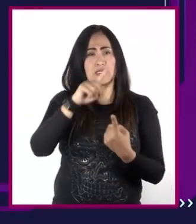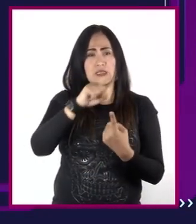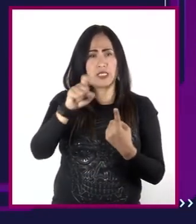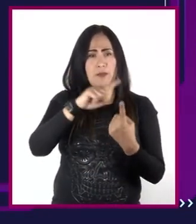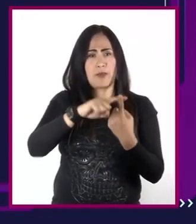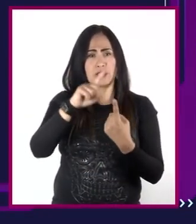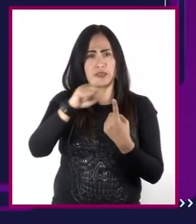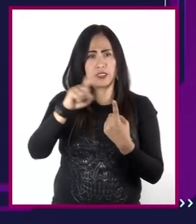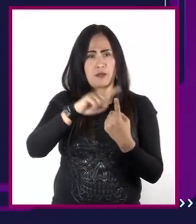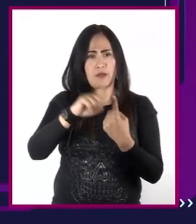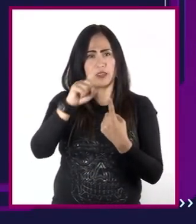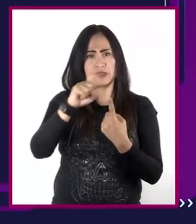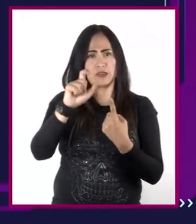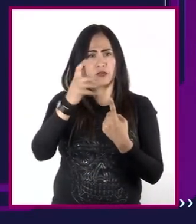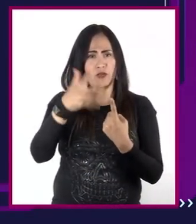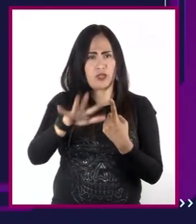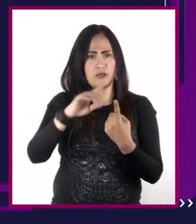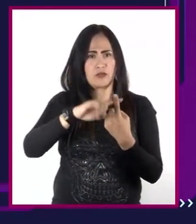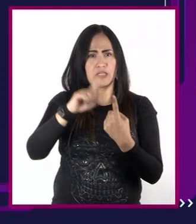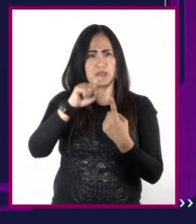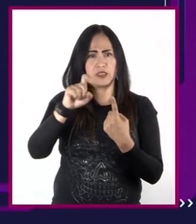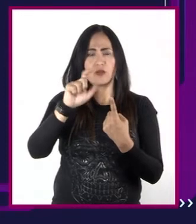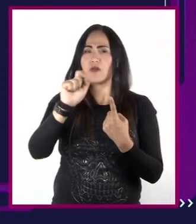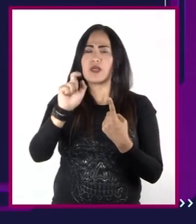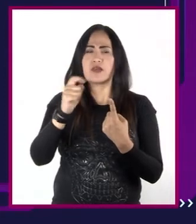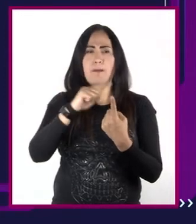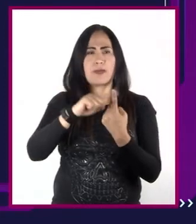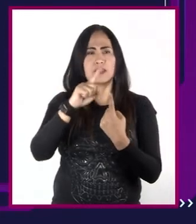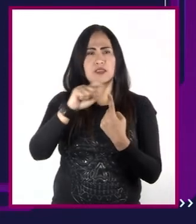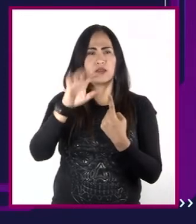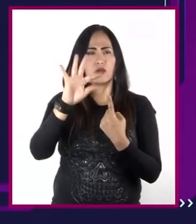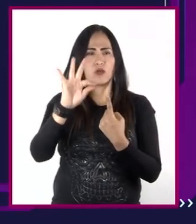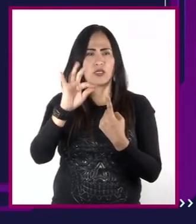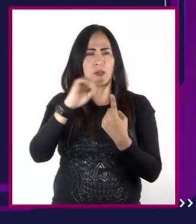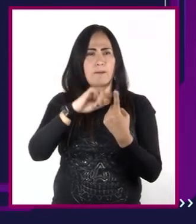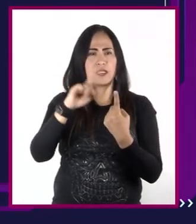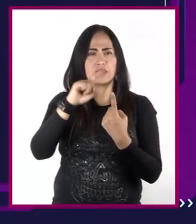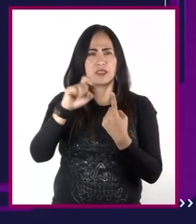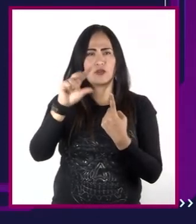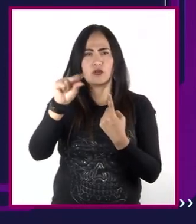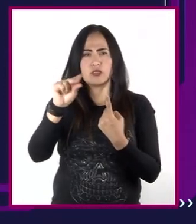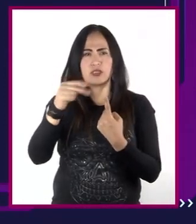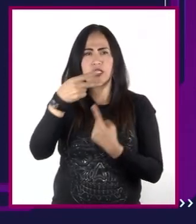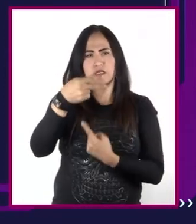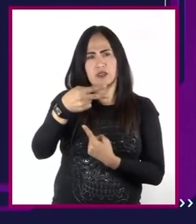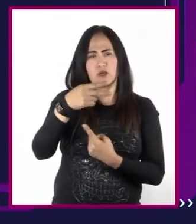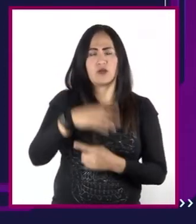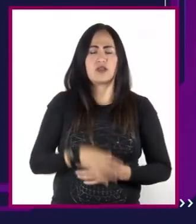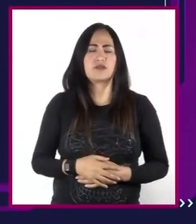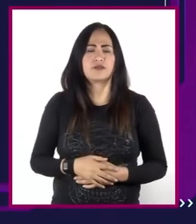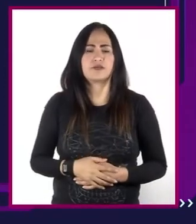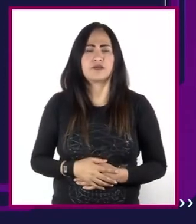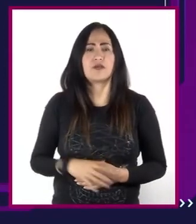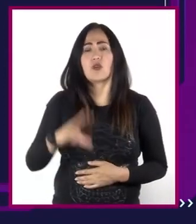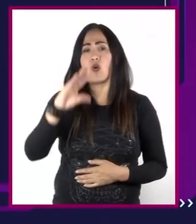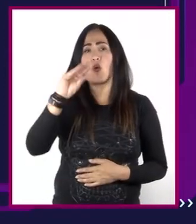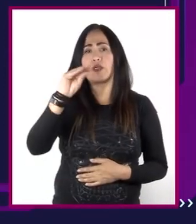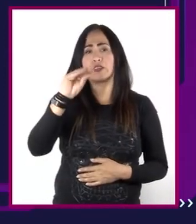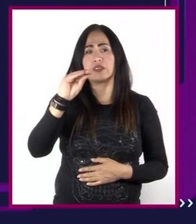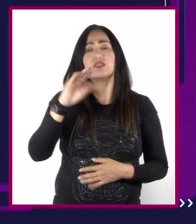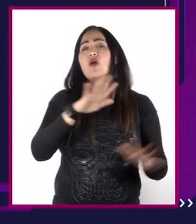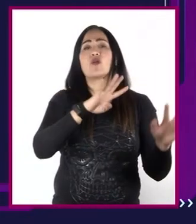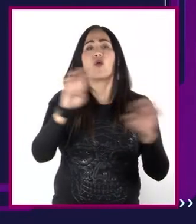100 más 100 más 110 más 120 más 140 más 180. Nos da como resultado